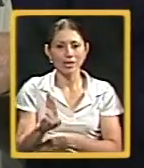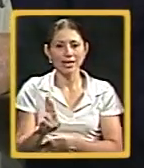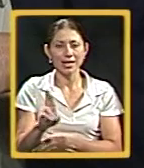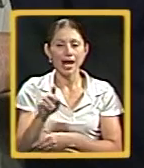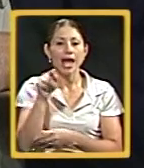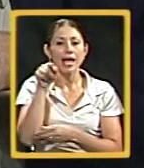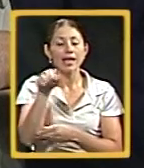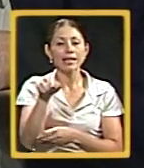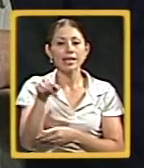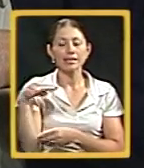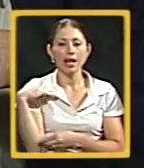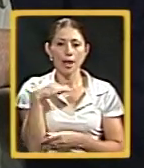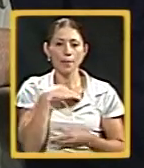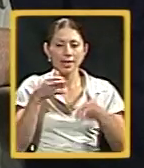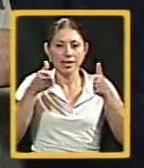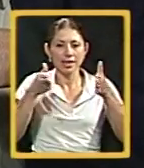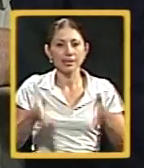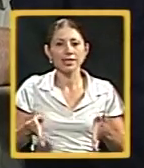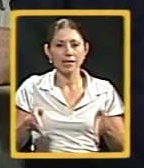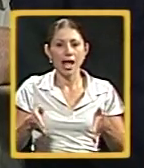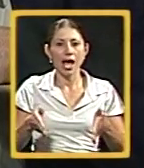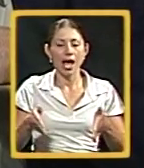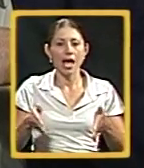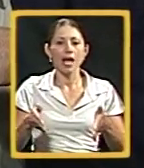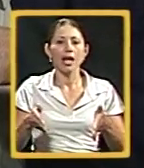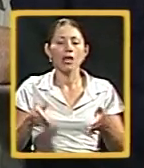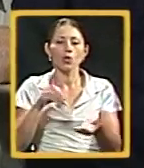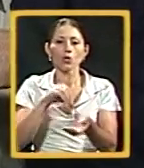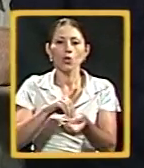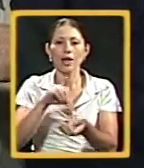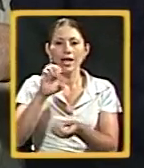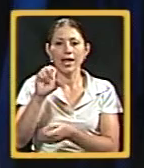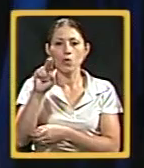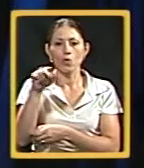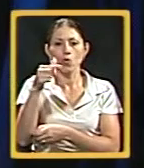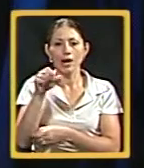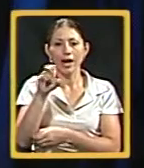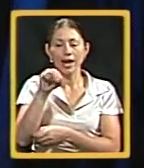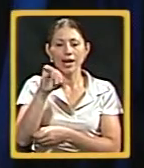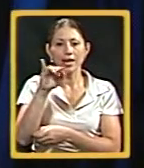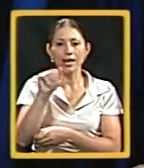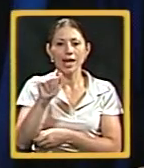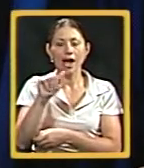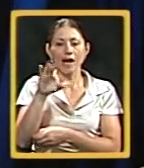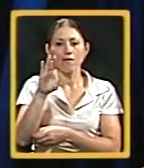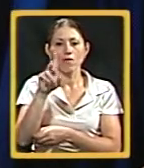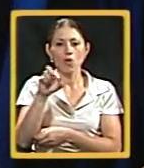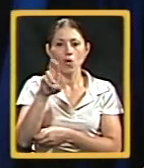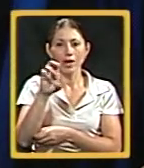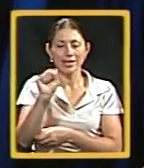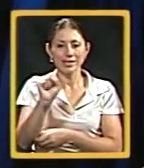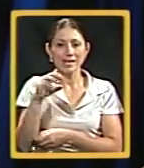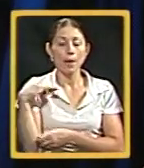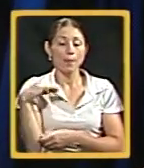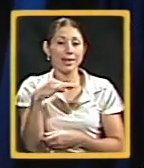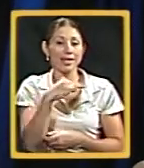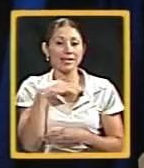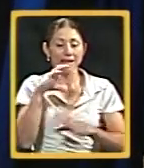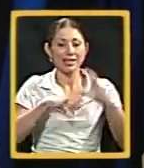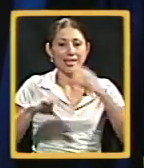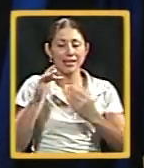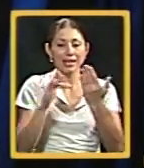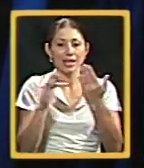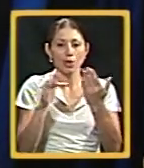a la ministra, a la doctora Eugenia Flores, la ministra de Ciencia y Tecnología de este país, pero también la